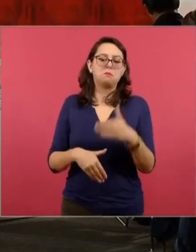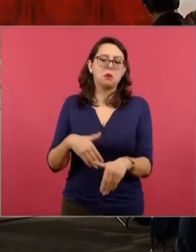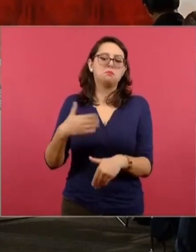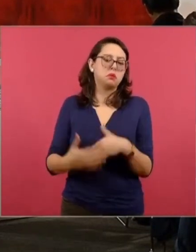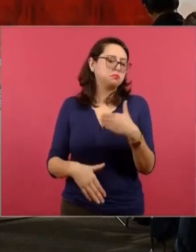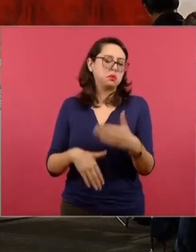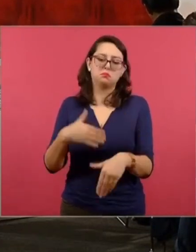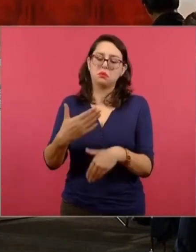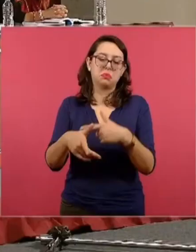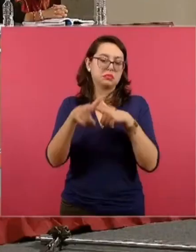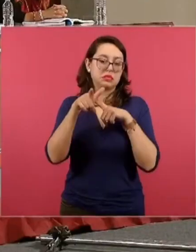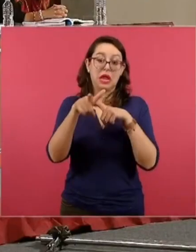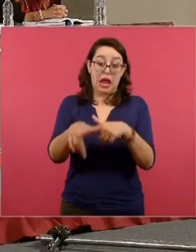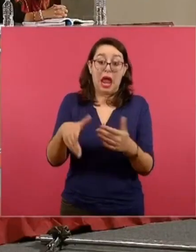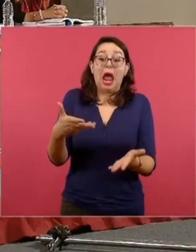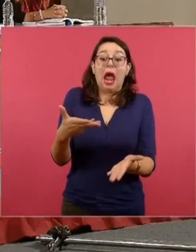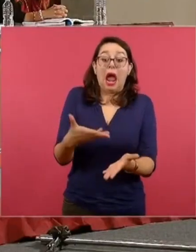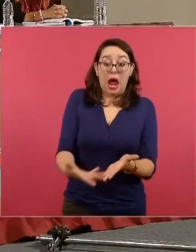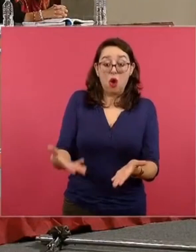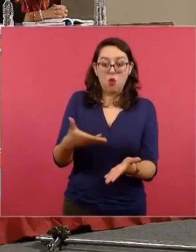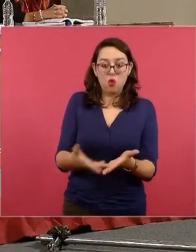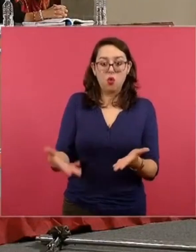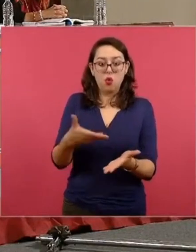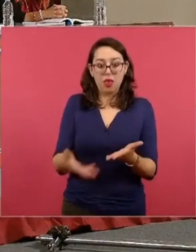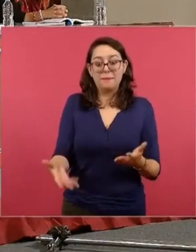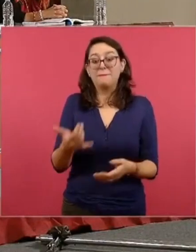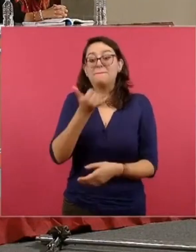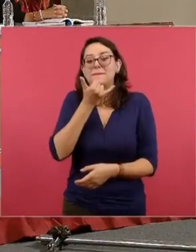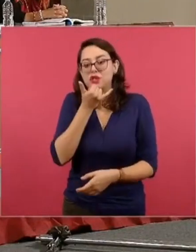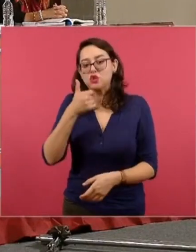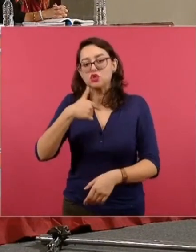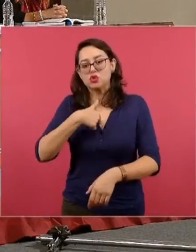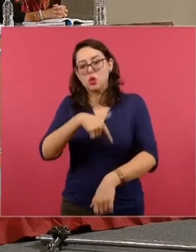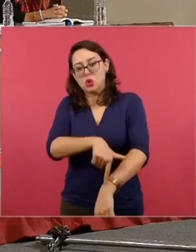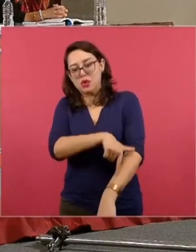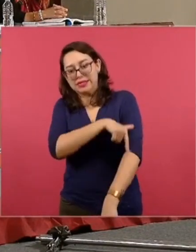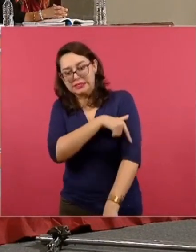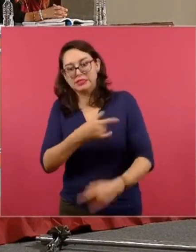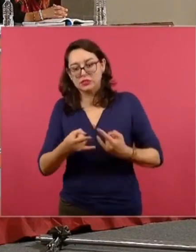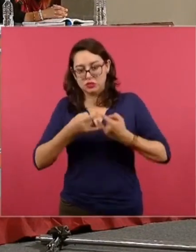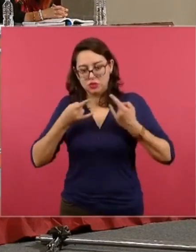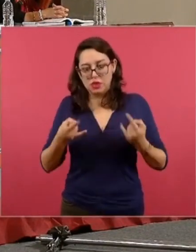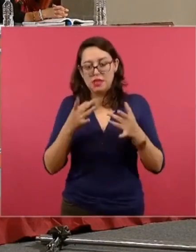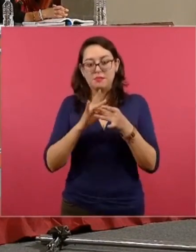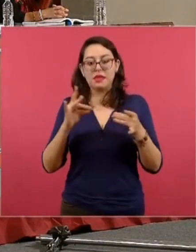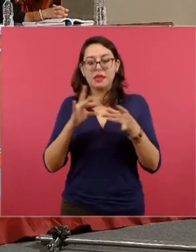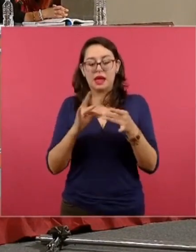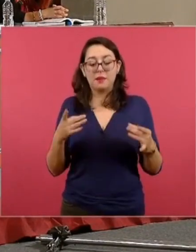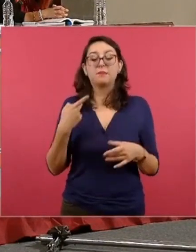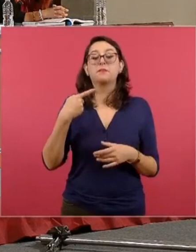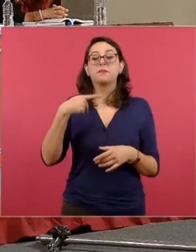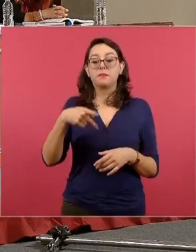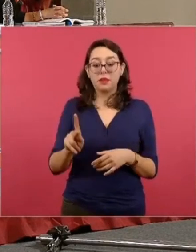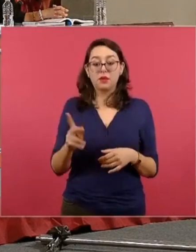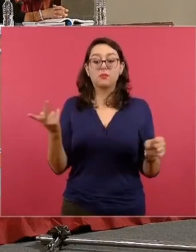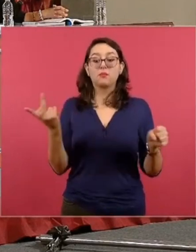hasta prácticamente con nosotros. Estoy siendo aquí bastante subjetivo porque hay momentos clave. En los años 90 también